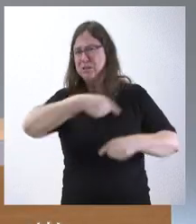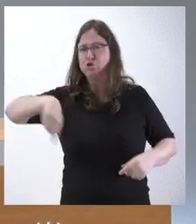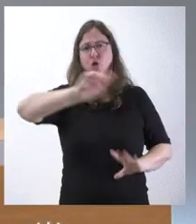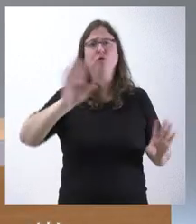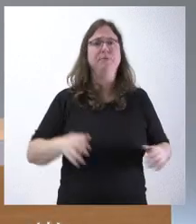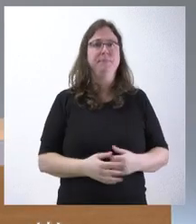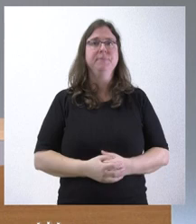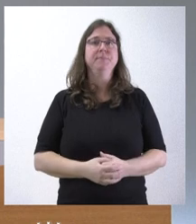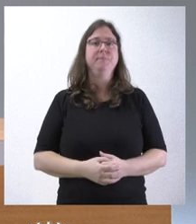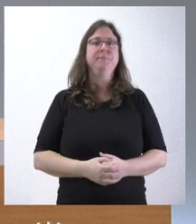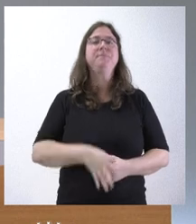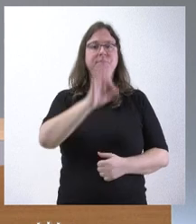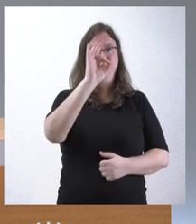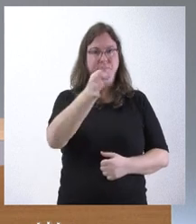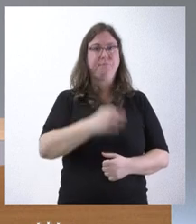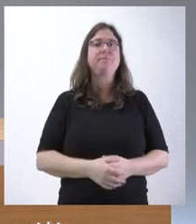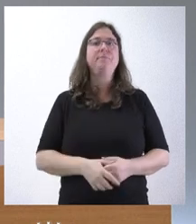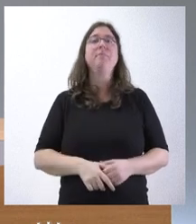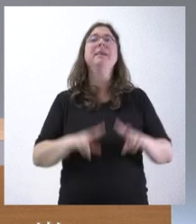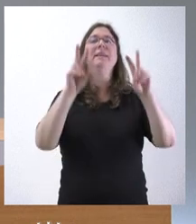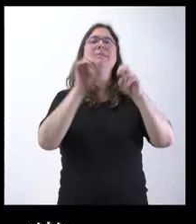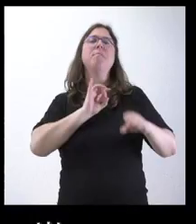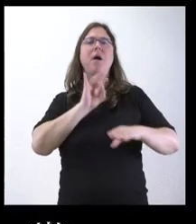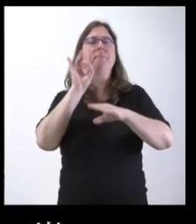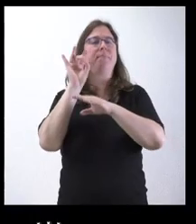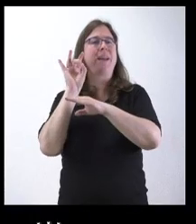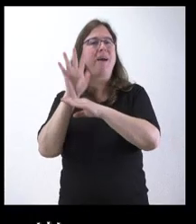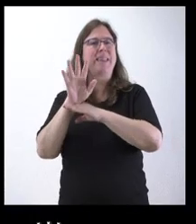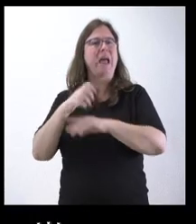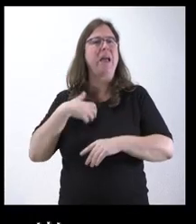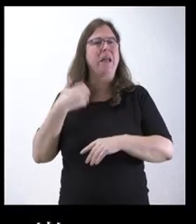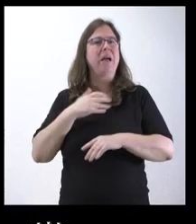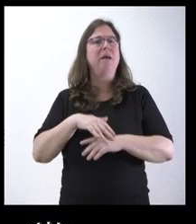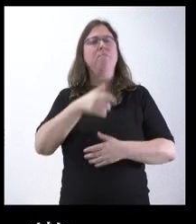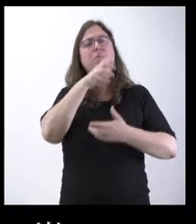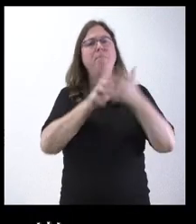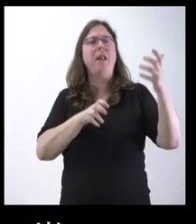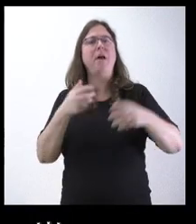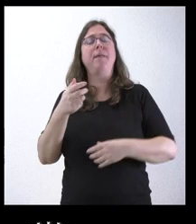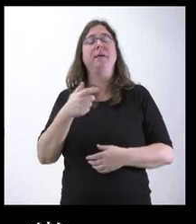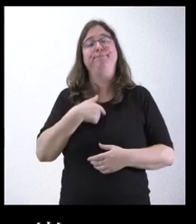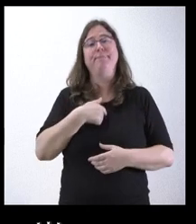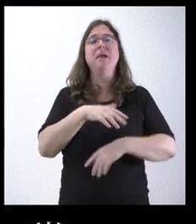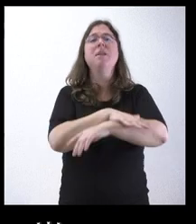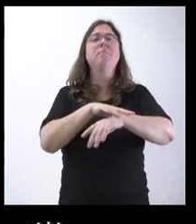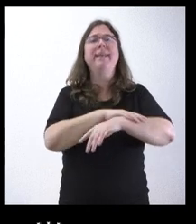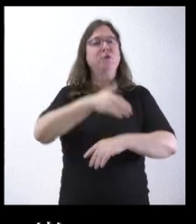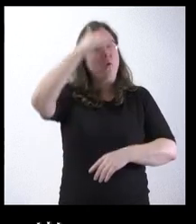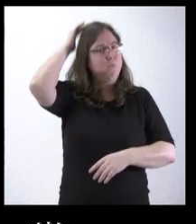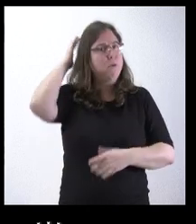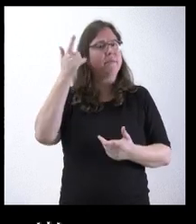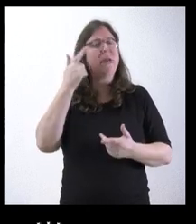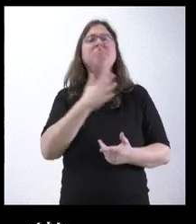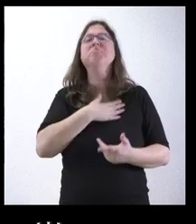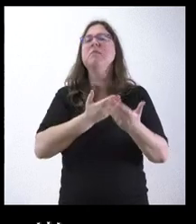distinción sí respecto a la carta que han enviado con la queja por las palabras del ministro Óscar puente piden y Con qué se